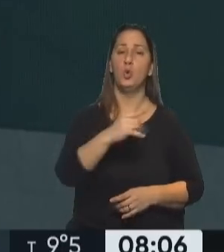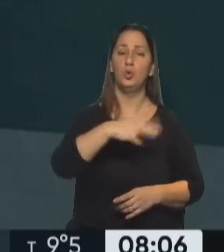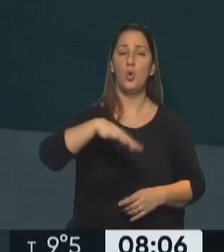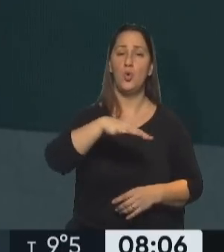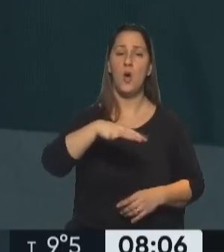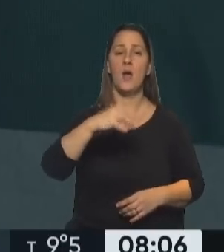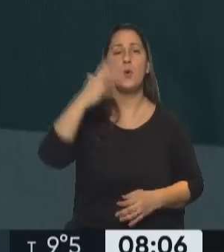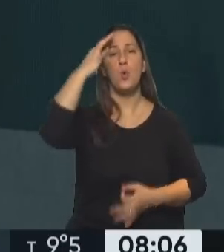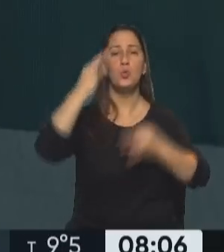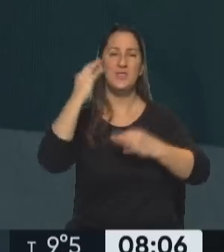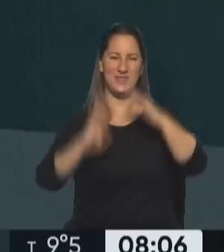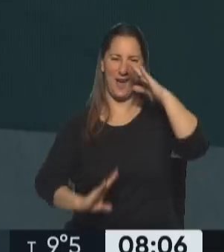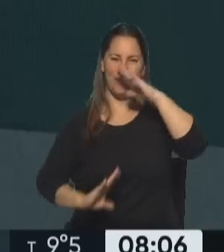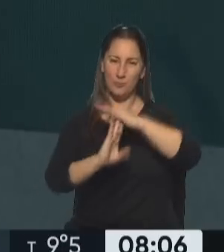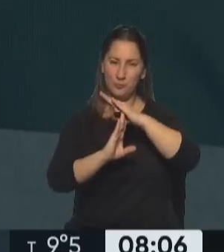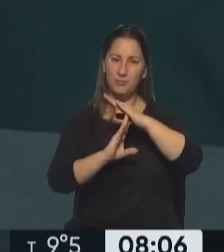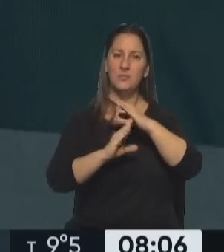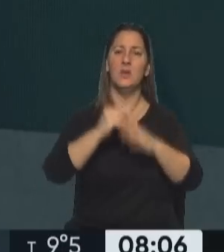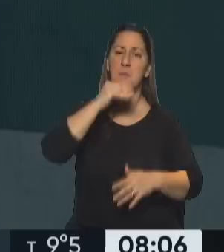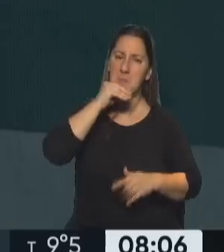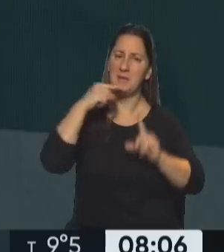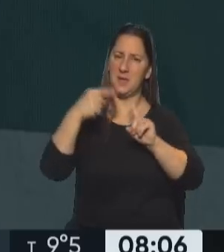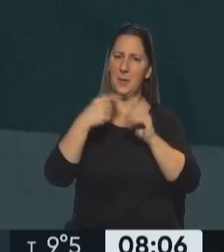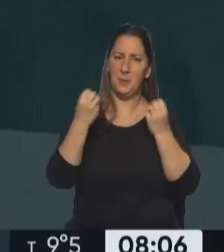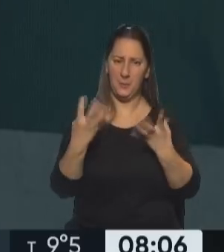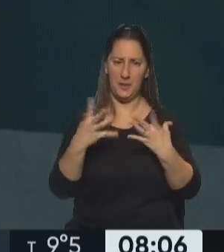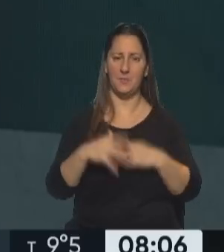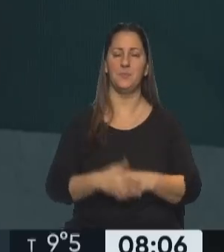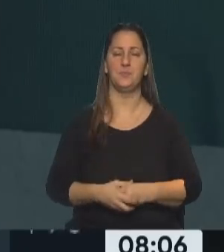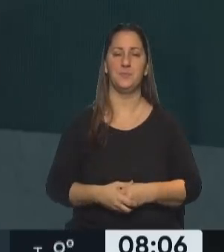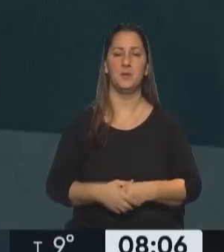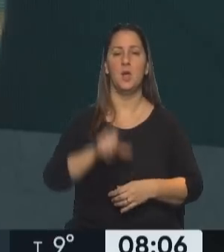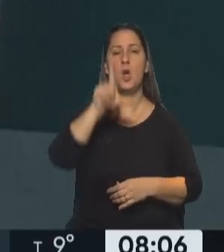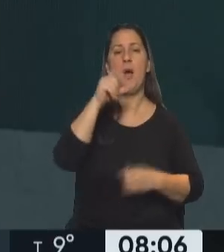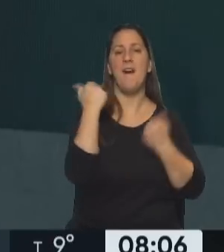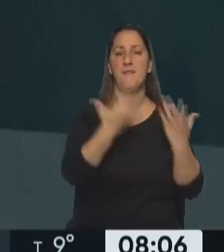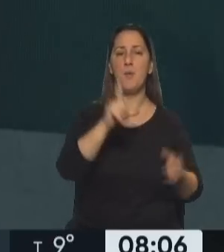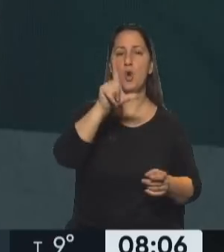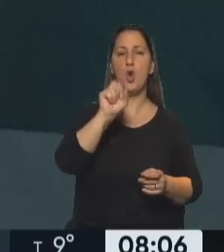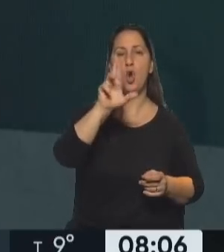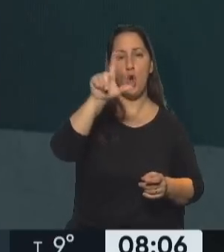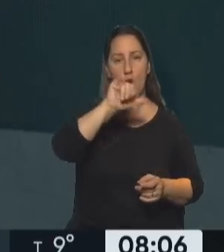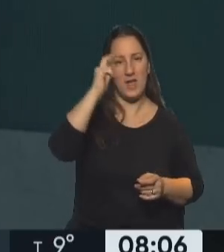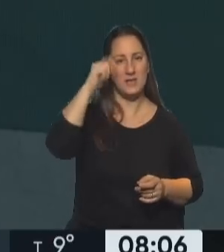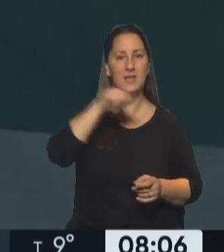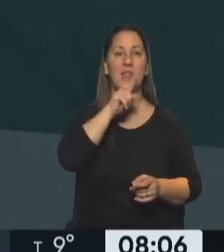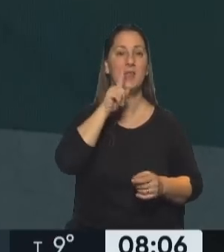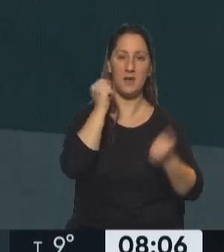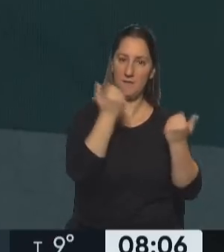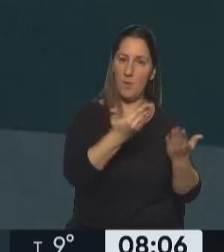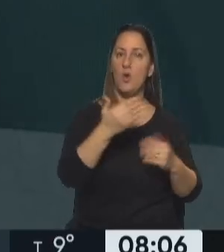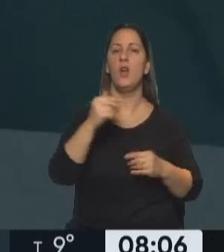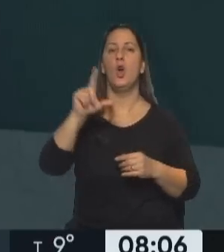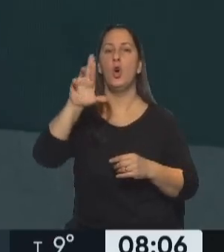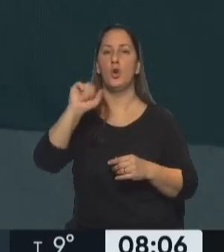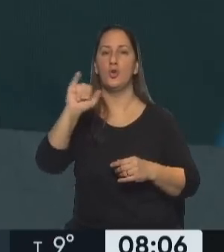es en la Corte Suprema. La Corte tiene una división también, hay una grieta, los lorenzetistas por un lado y los rosatistas por el